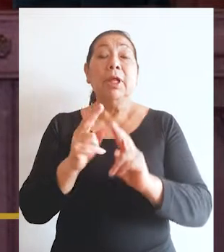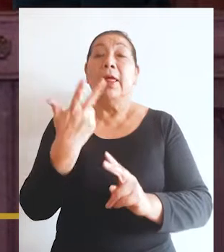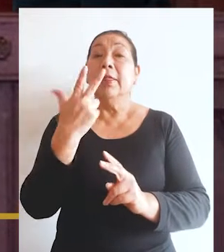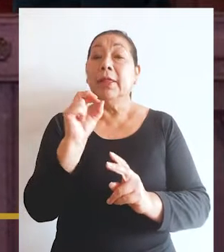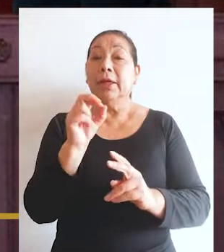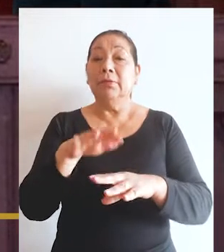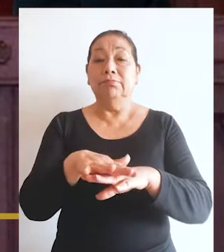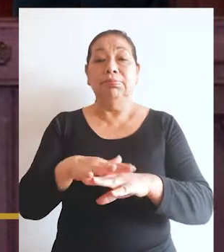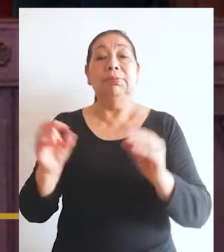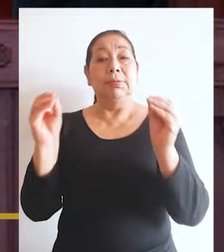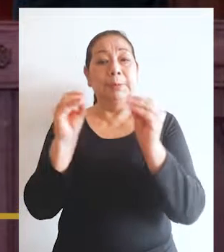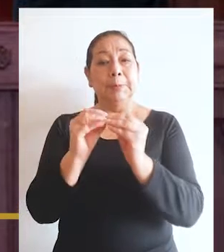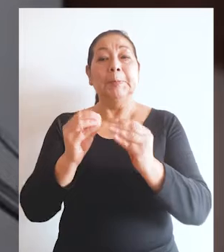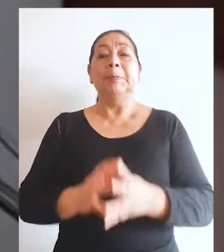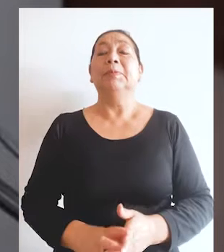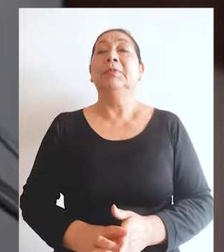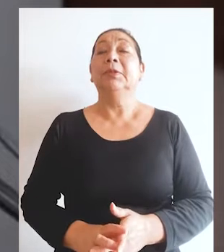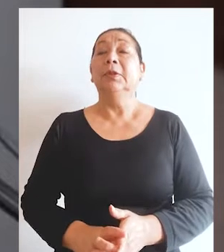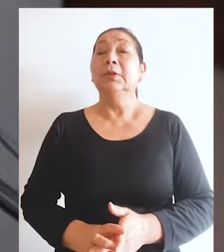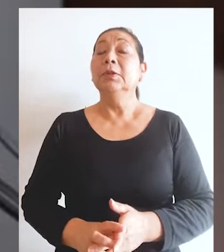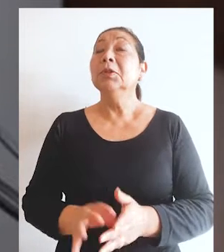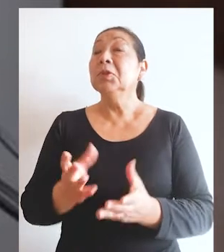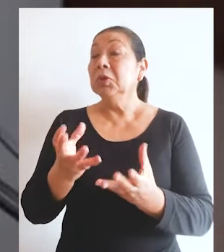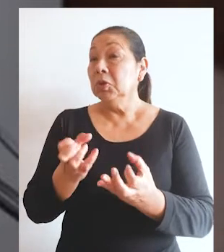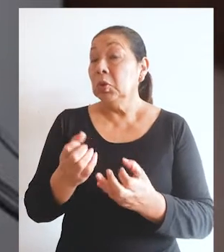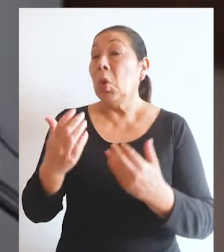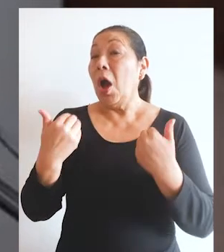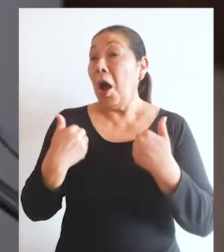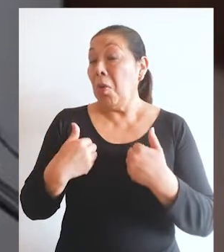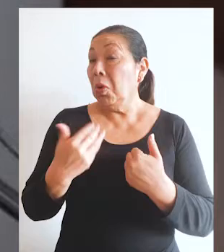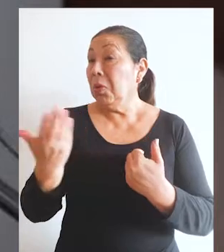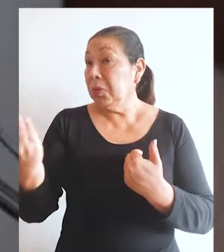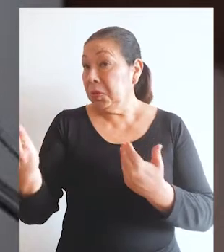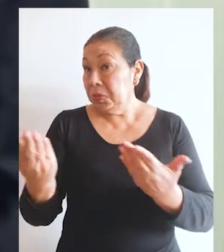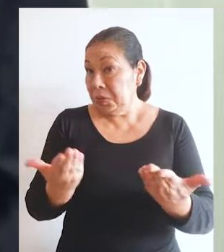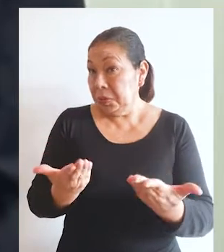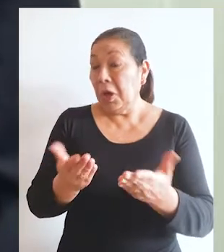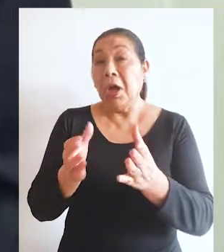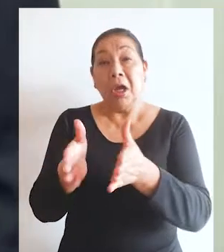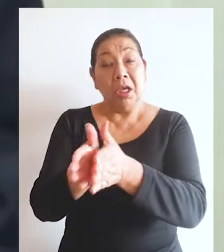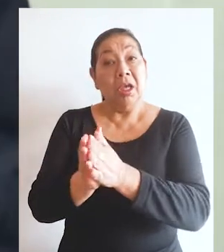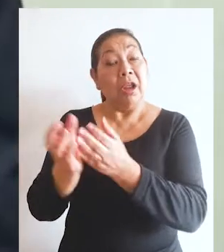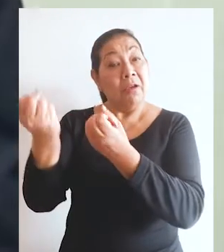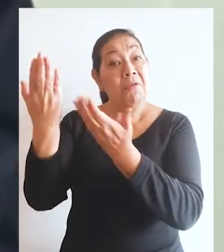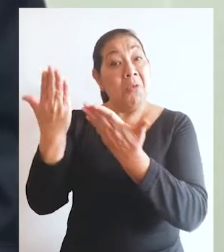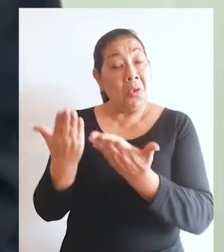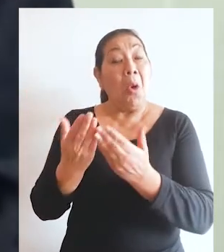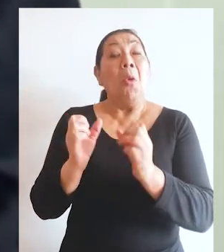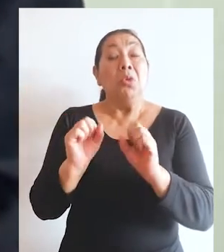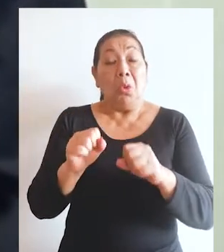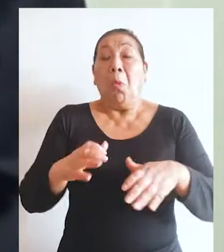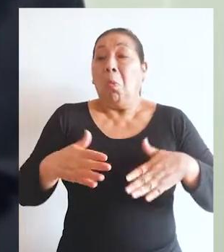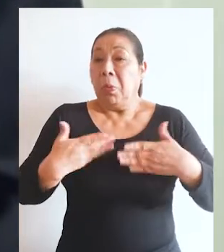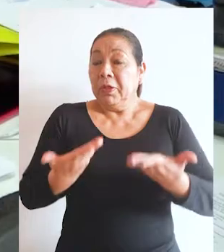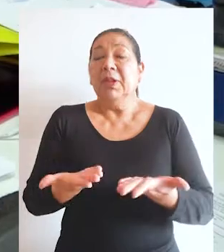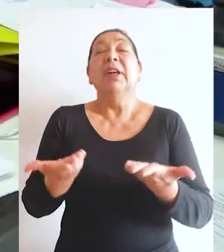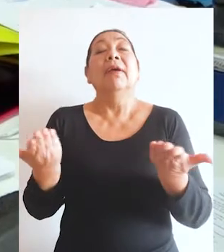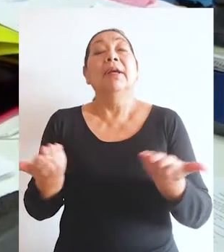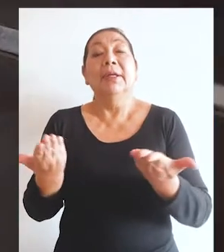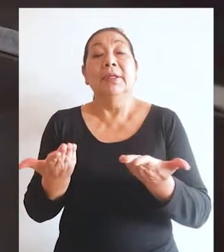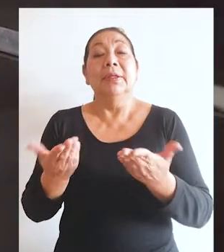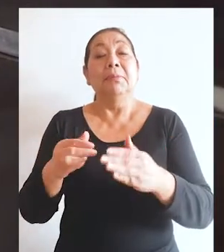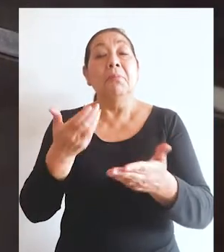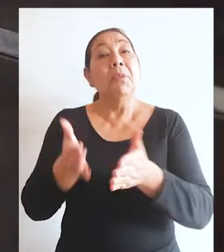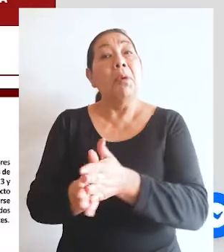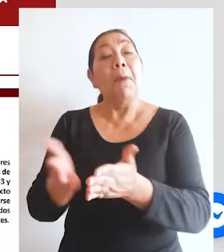ver 30 causas. Las partes y sus abogados que soliciten informar podrán hacerlo a través